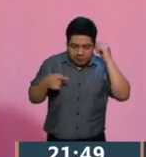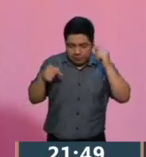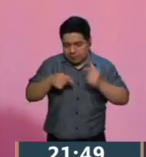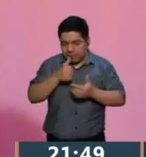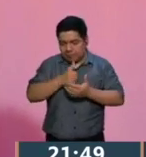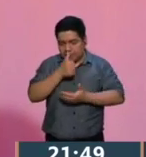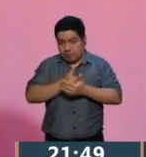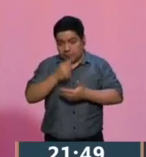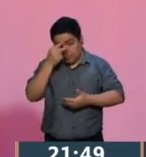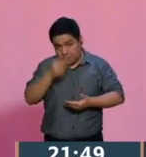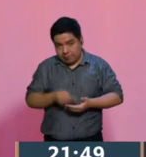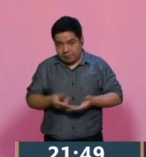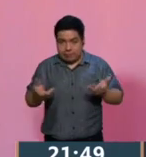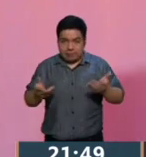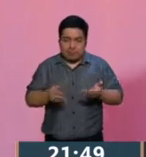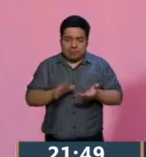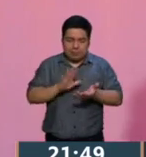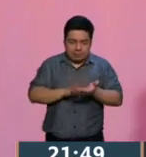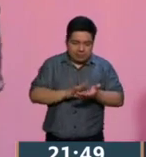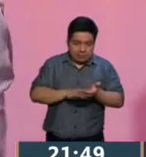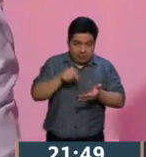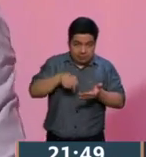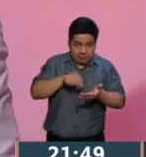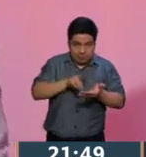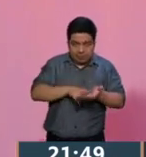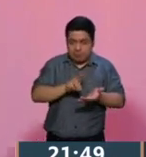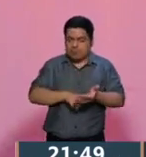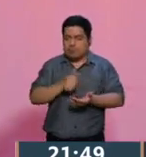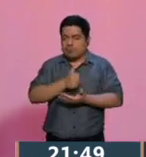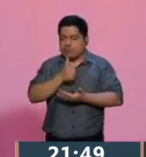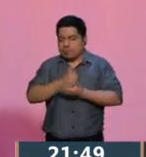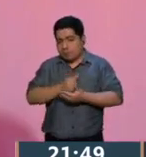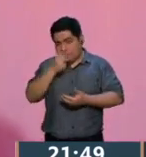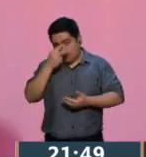la Ciudad de México. Fíjense, el costo promedio en la ciudad